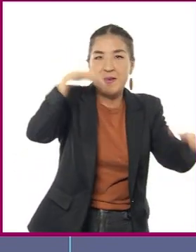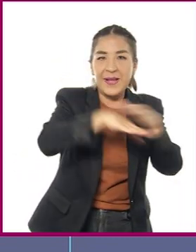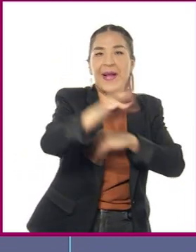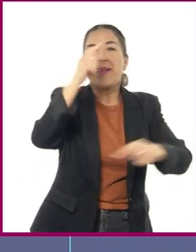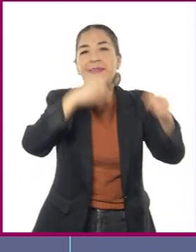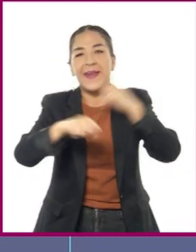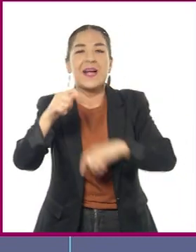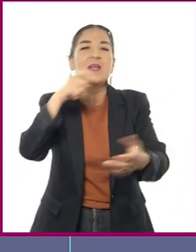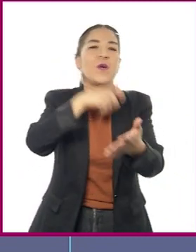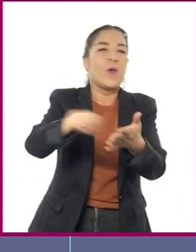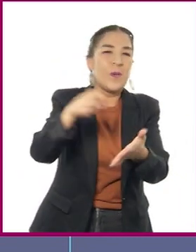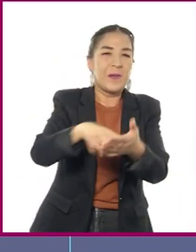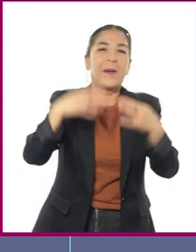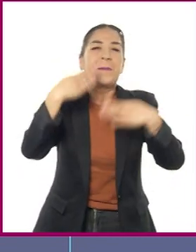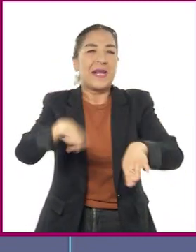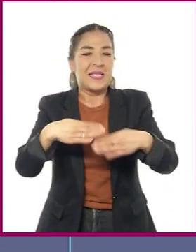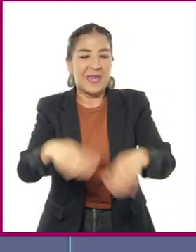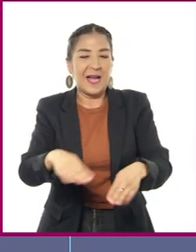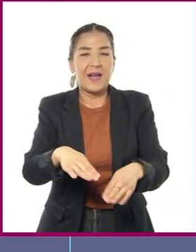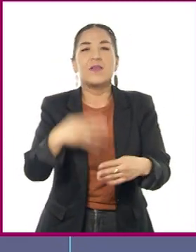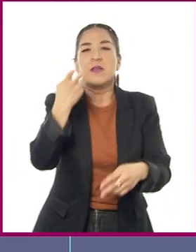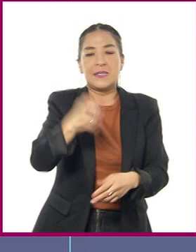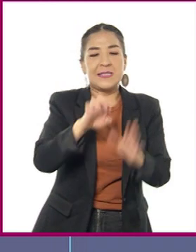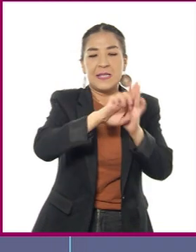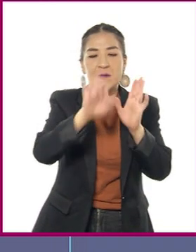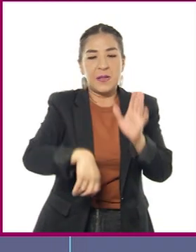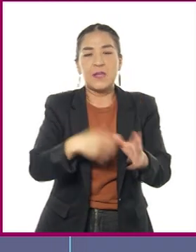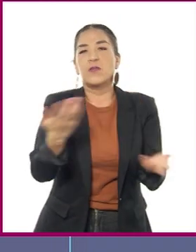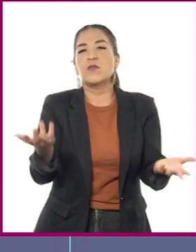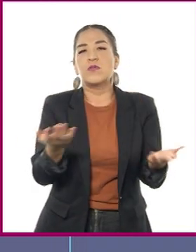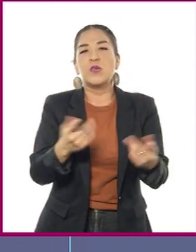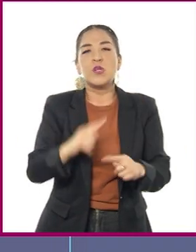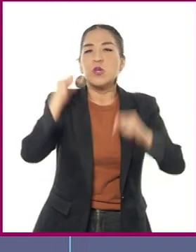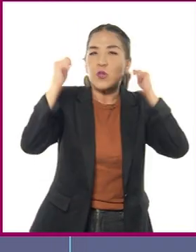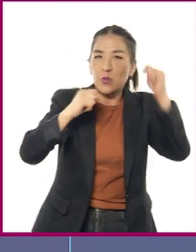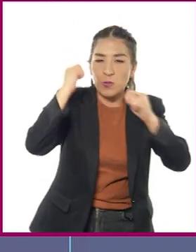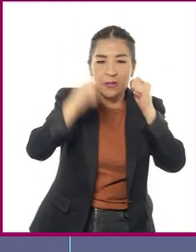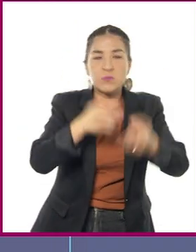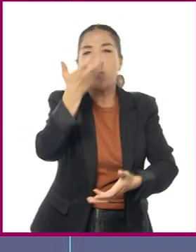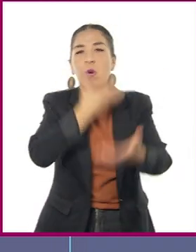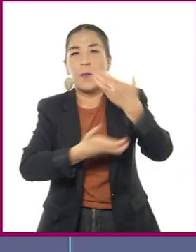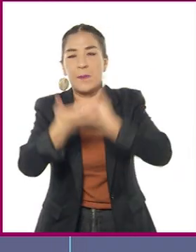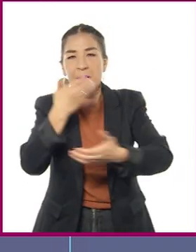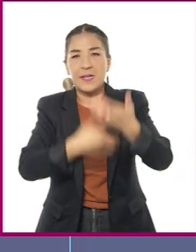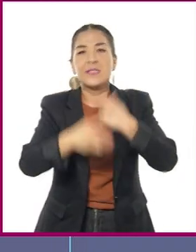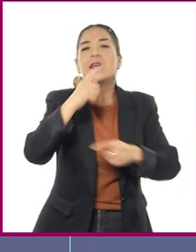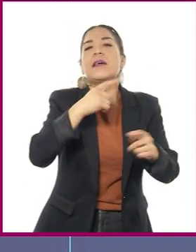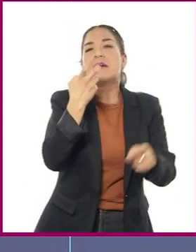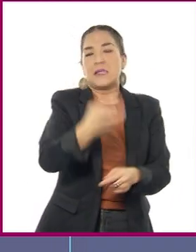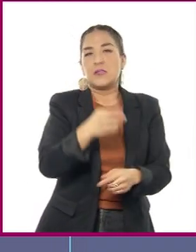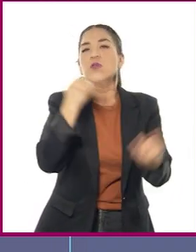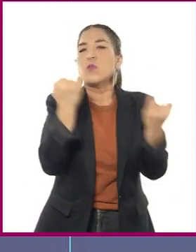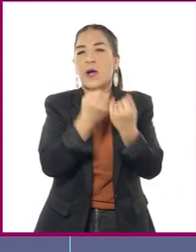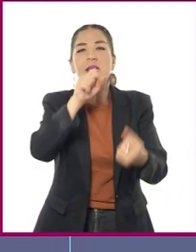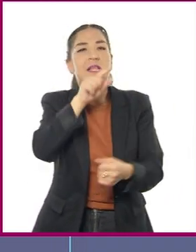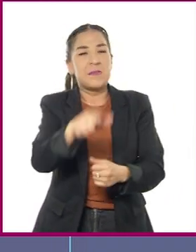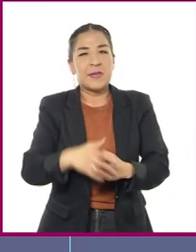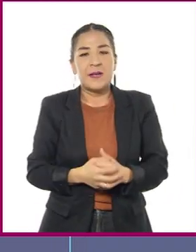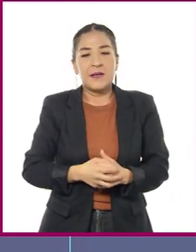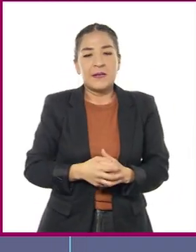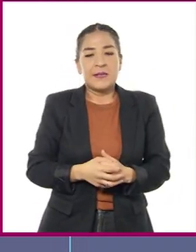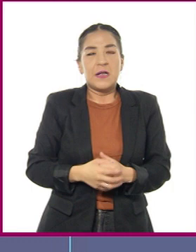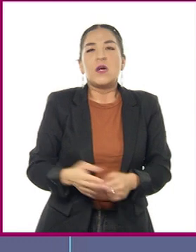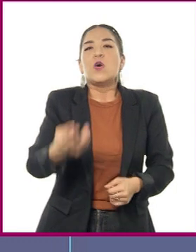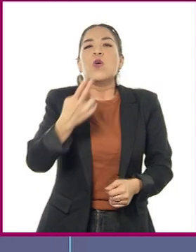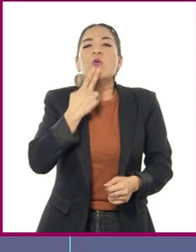y mercancías, por ejemplo, el transporte y el comercio, de igual forma que hacer uso de